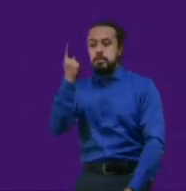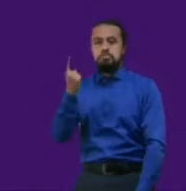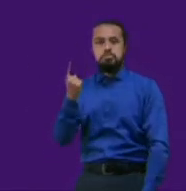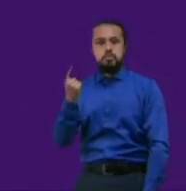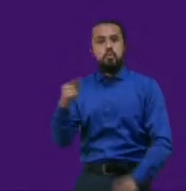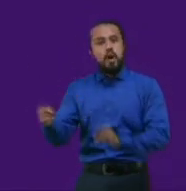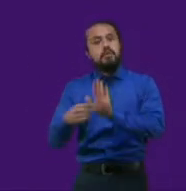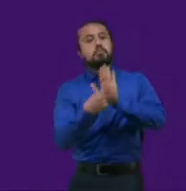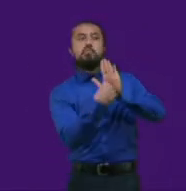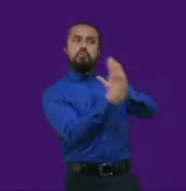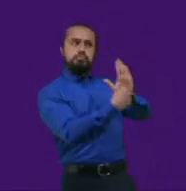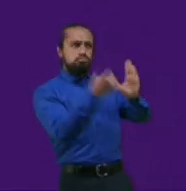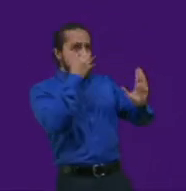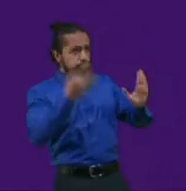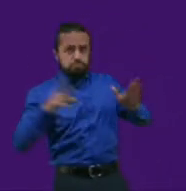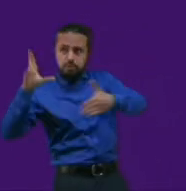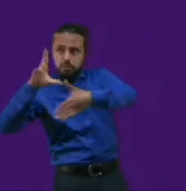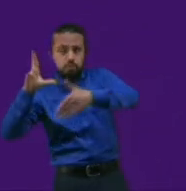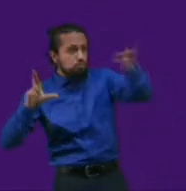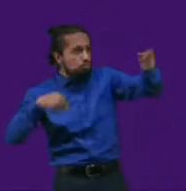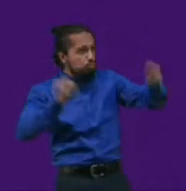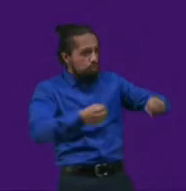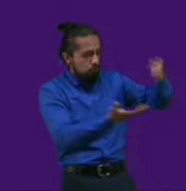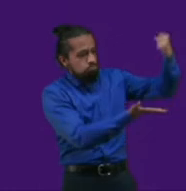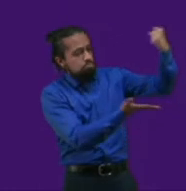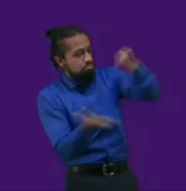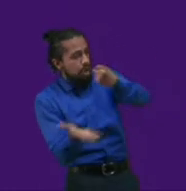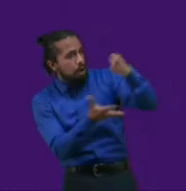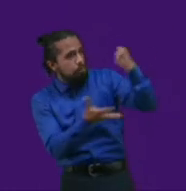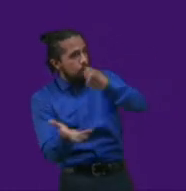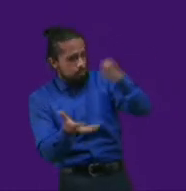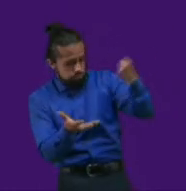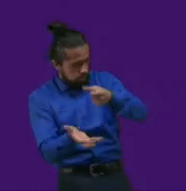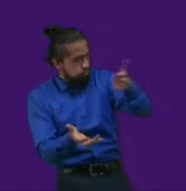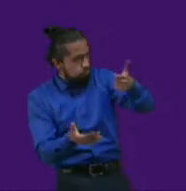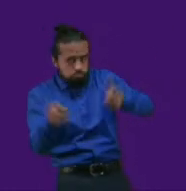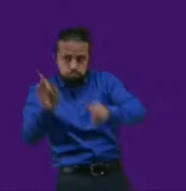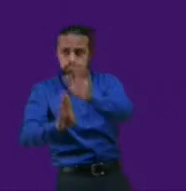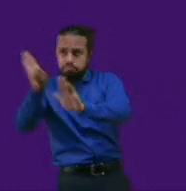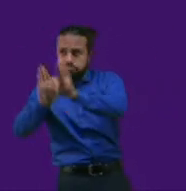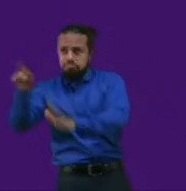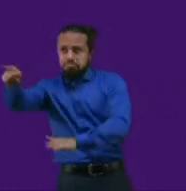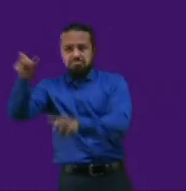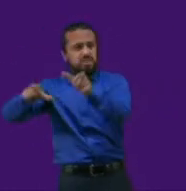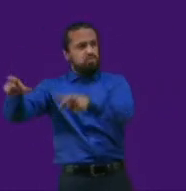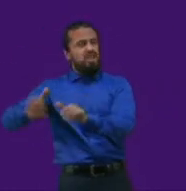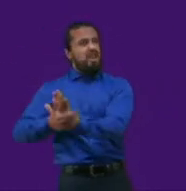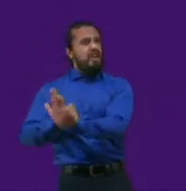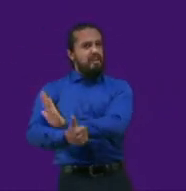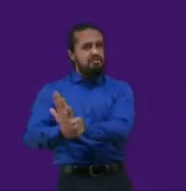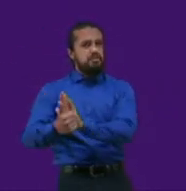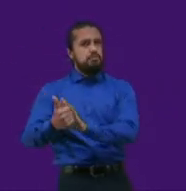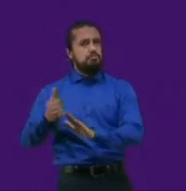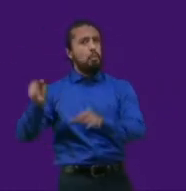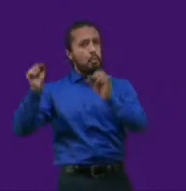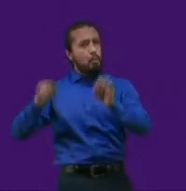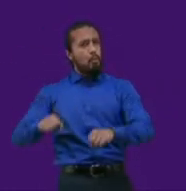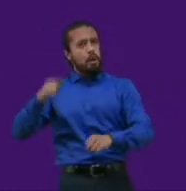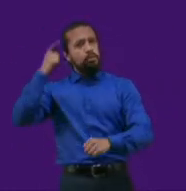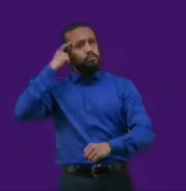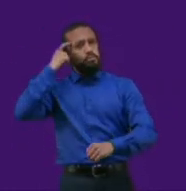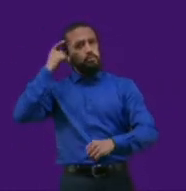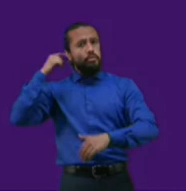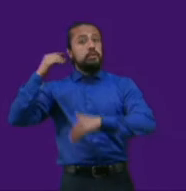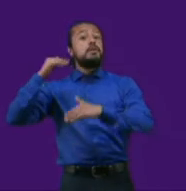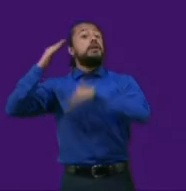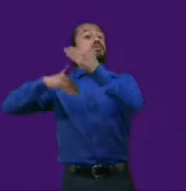podido demostrarles que hay emprendedores y hay equipos y hay mucho talento en Latinoamérica para hacer cosas que vendrán mucho más